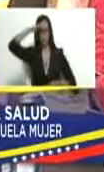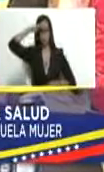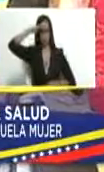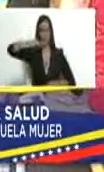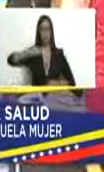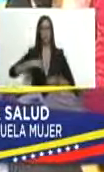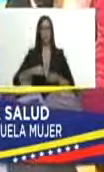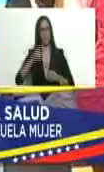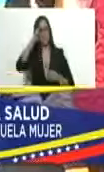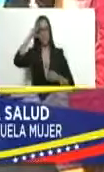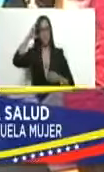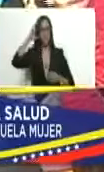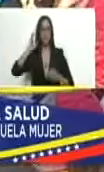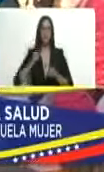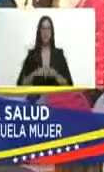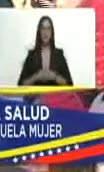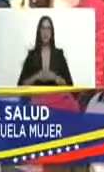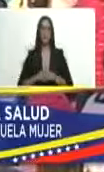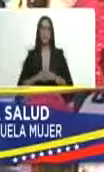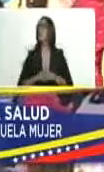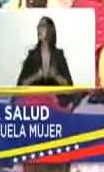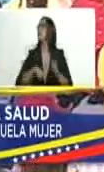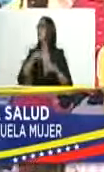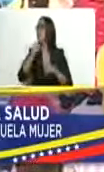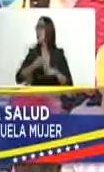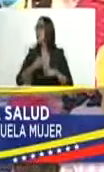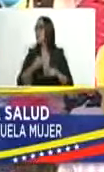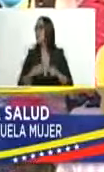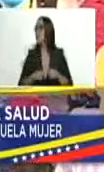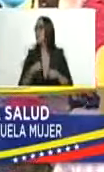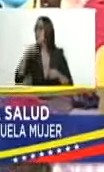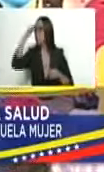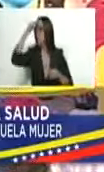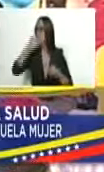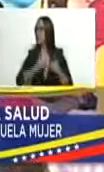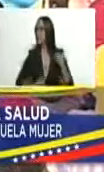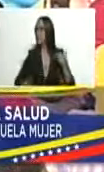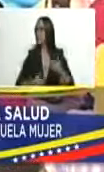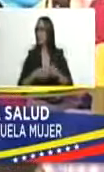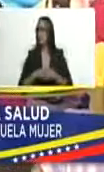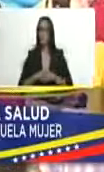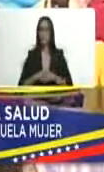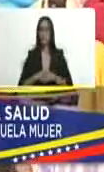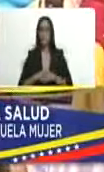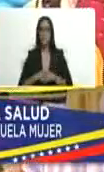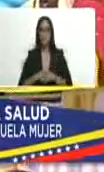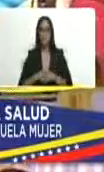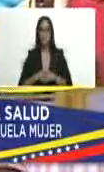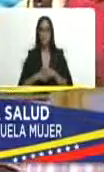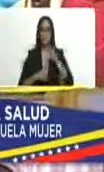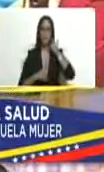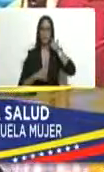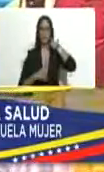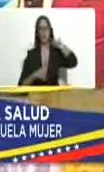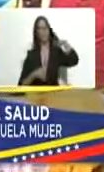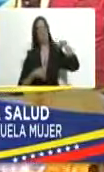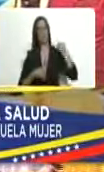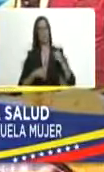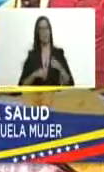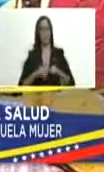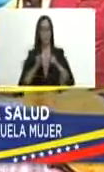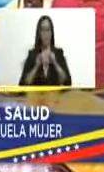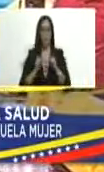soldado canciller, pues. Después me dejó soldado presidente, porque es el gran PHL, el gran jefe, ¿dónde está? Y